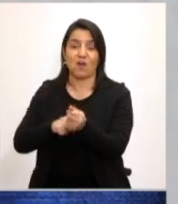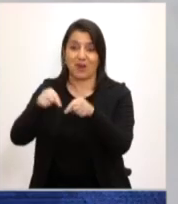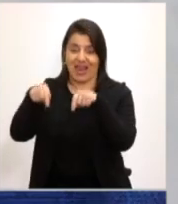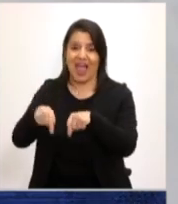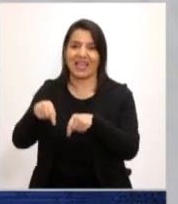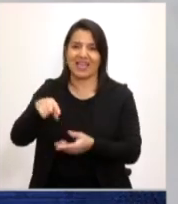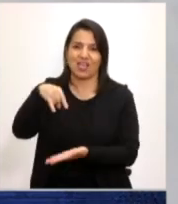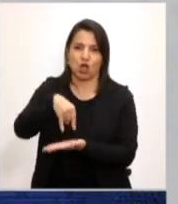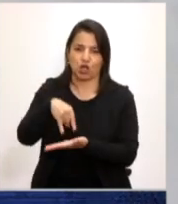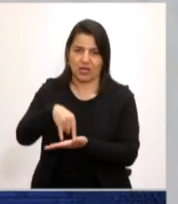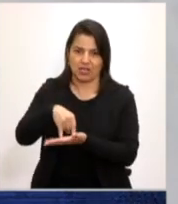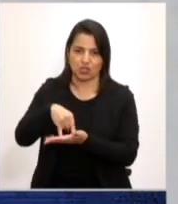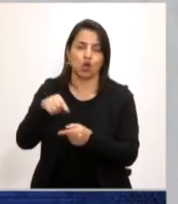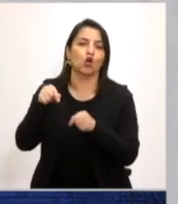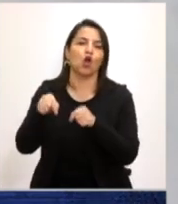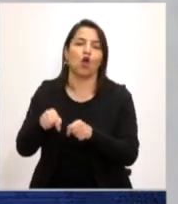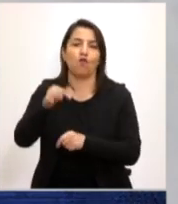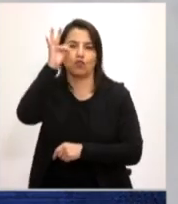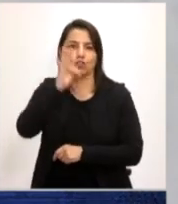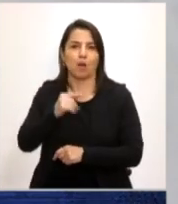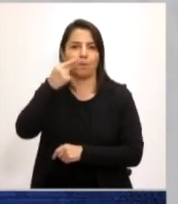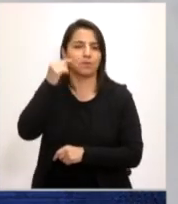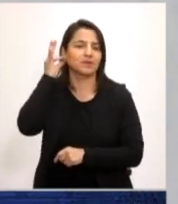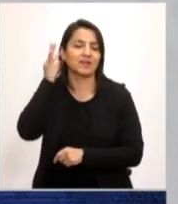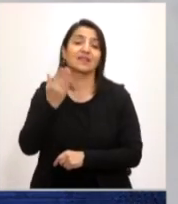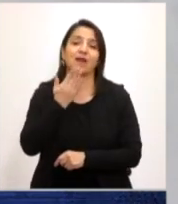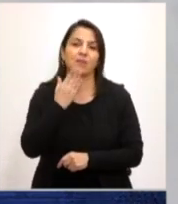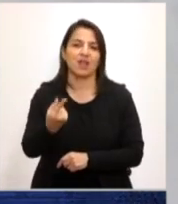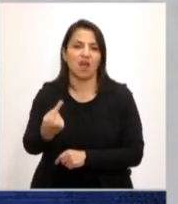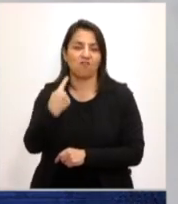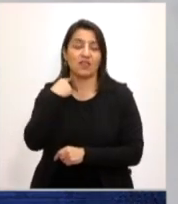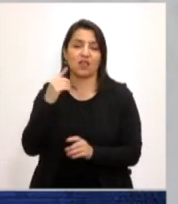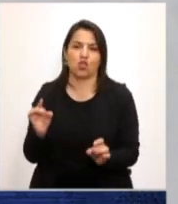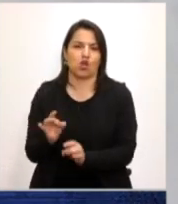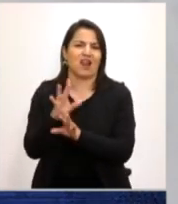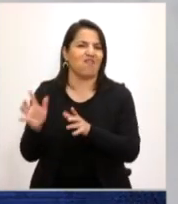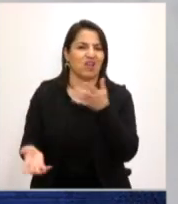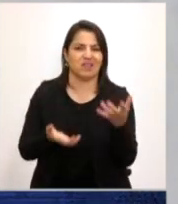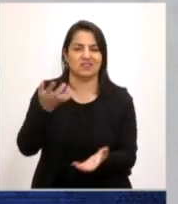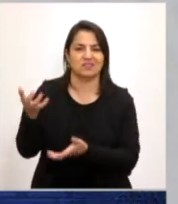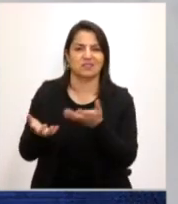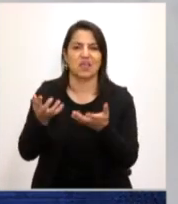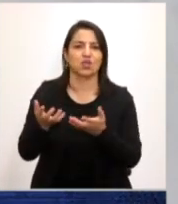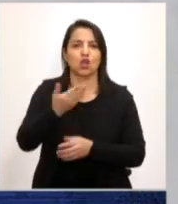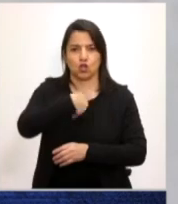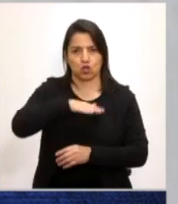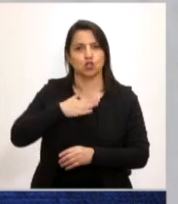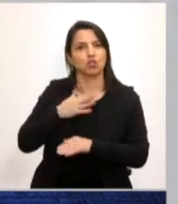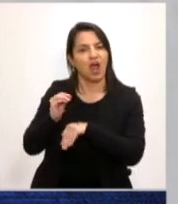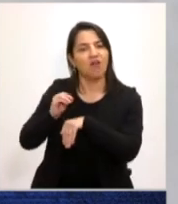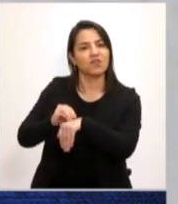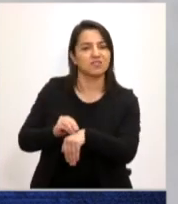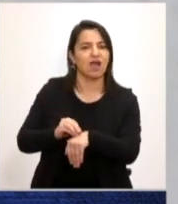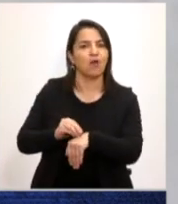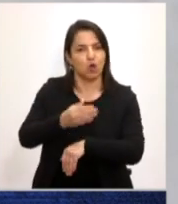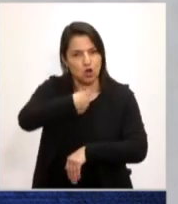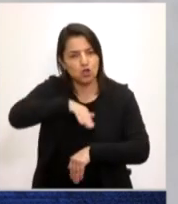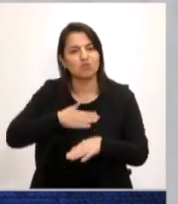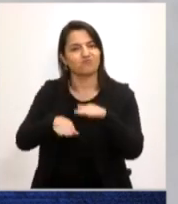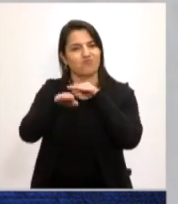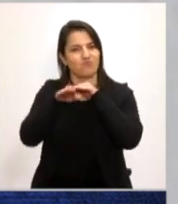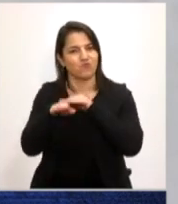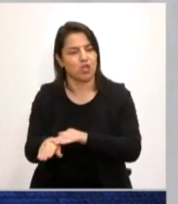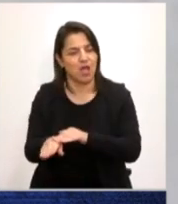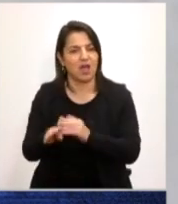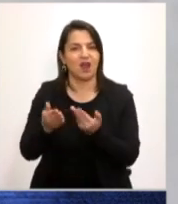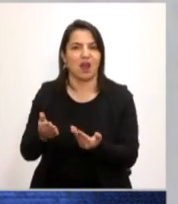Nacional, funcionarios y funcionarias que también fueron afectados por los graves incendios, y les hacemos saber que cuentan con todo nuestro apoyo